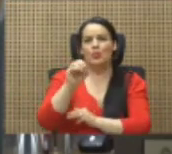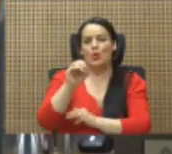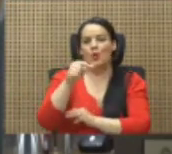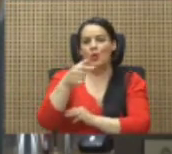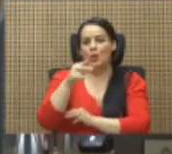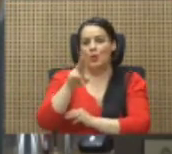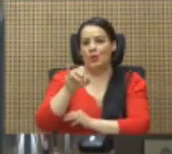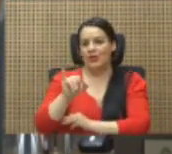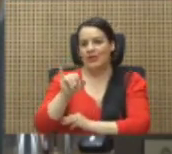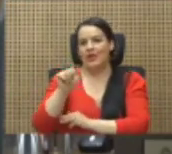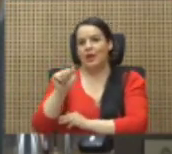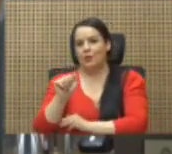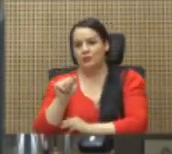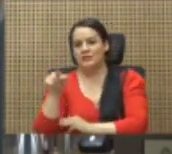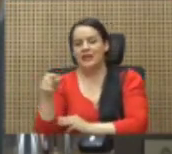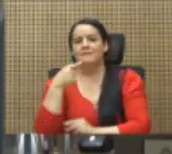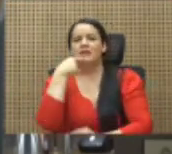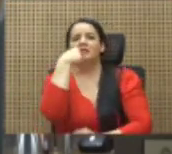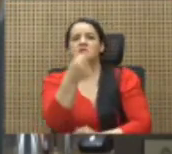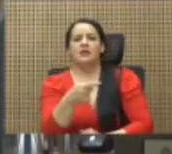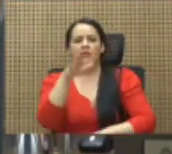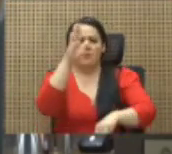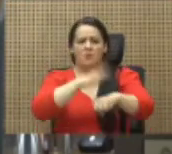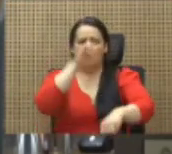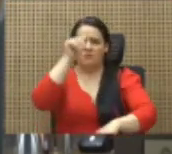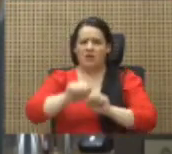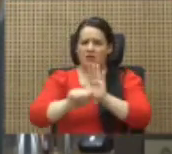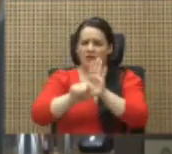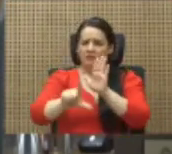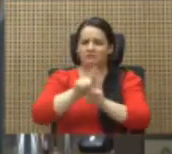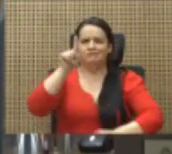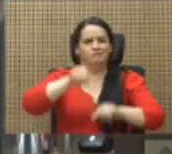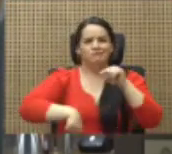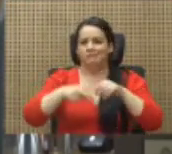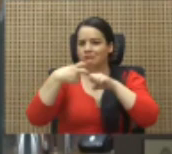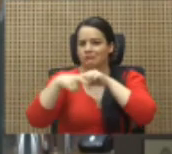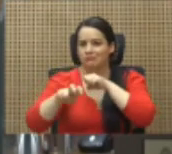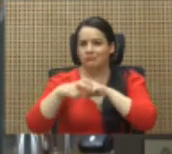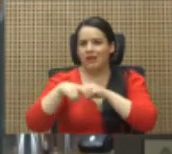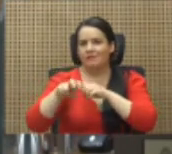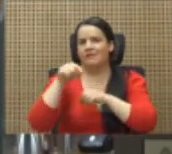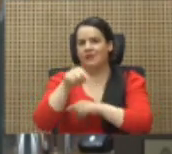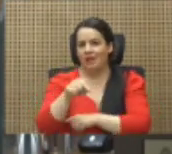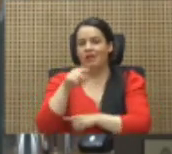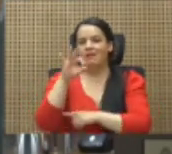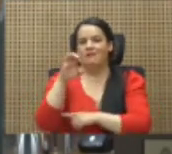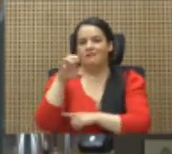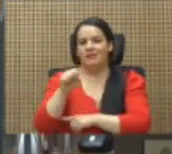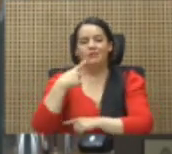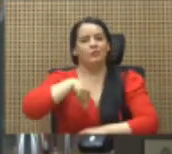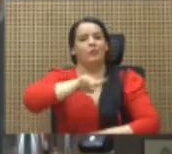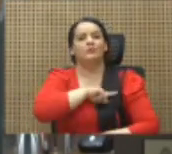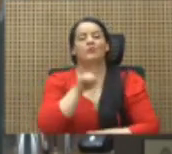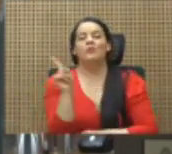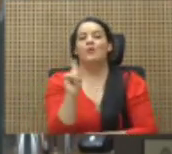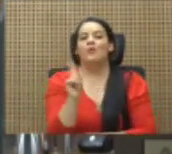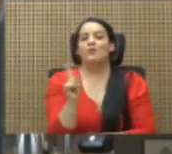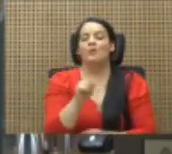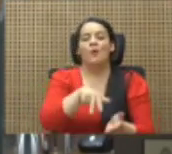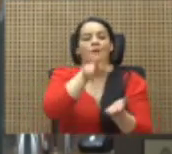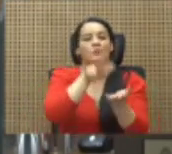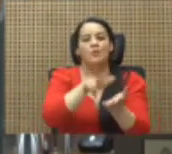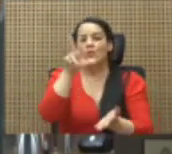decir que es culpa de esta Asamblea Legislativa que no puede hacer las transferencias del FES, porque nosotros no aprobamos o